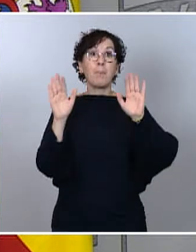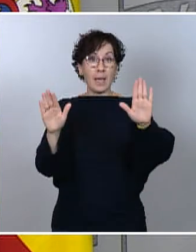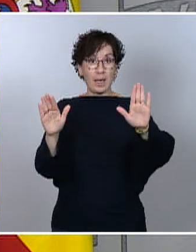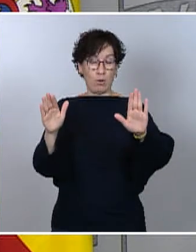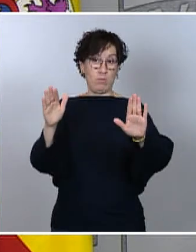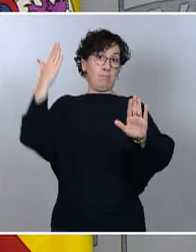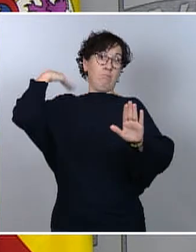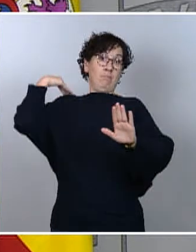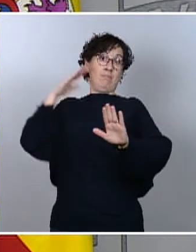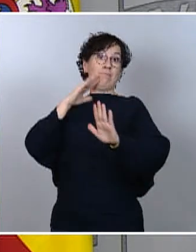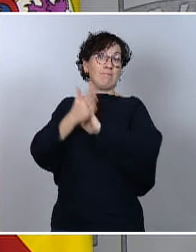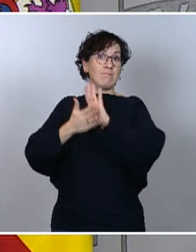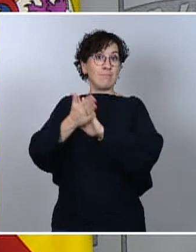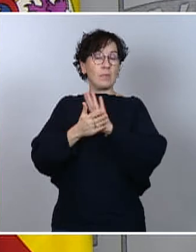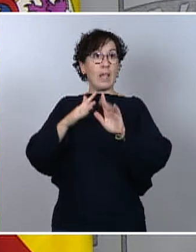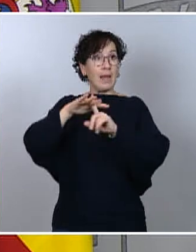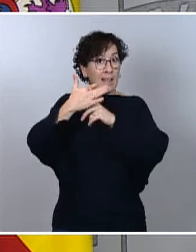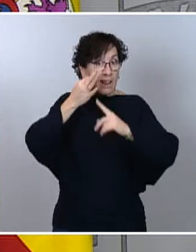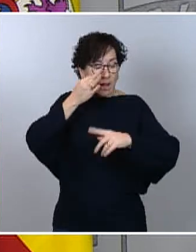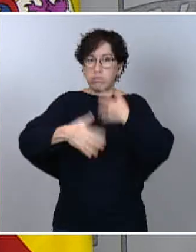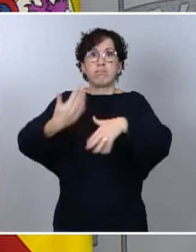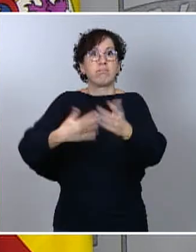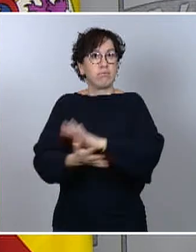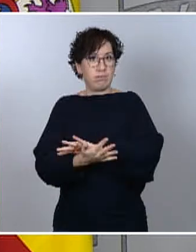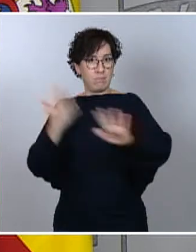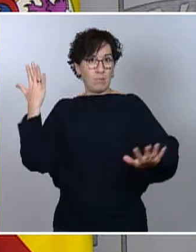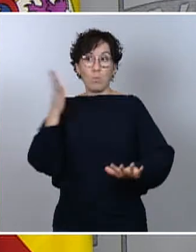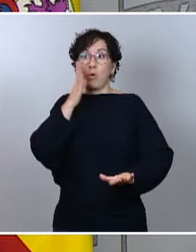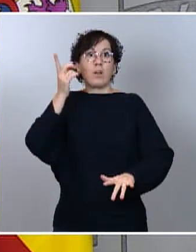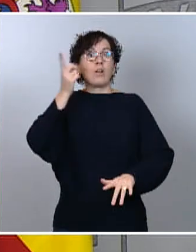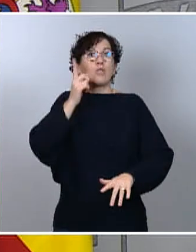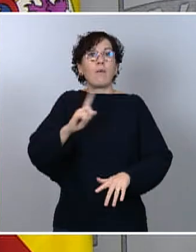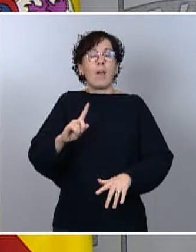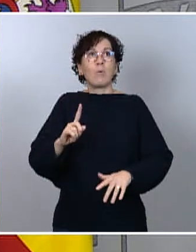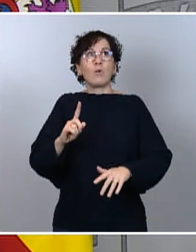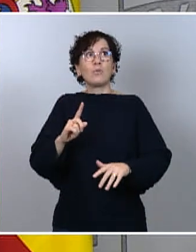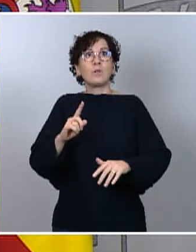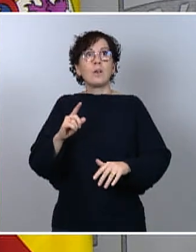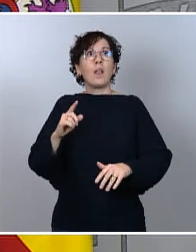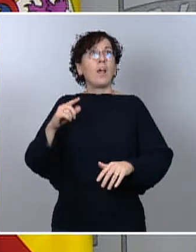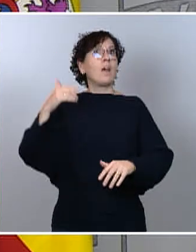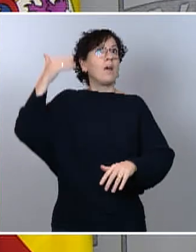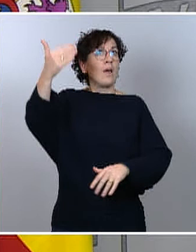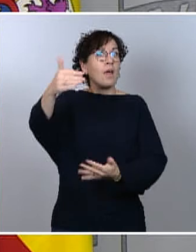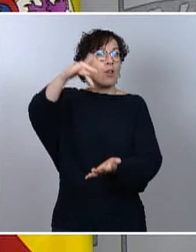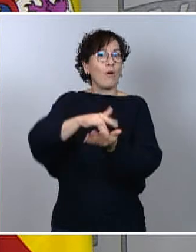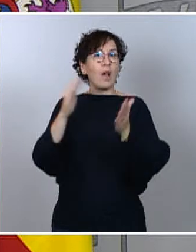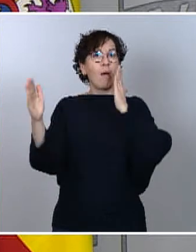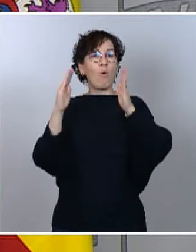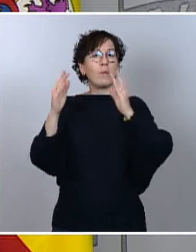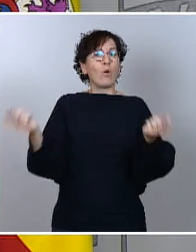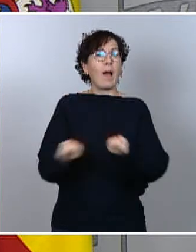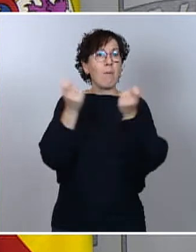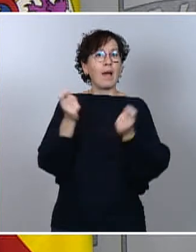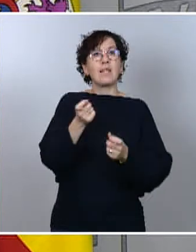no sabíamos cómo íbamos a encontrarnos en la campaña de inmunización y cómo iba a ser la dinámica de la segunda onda